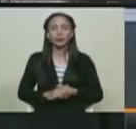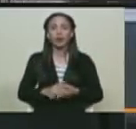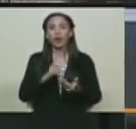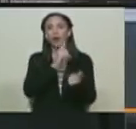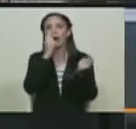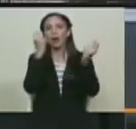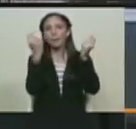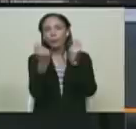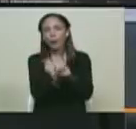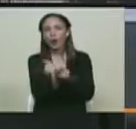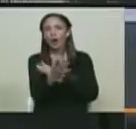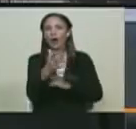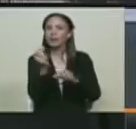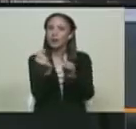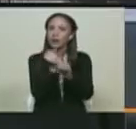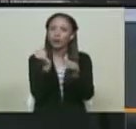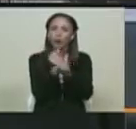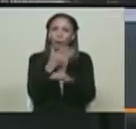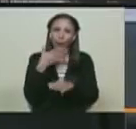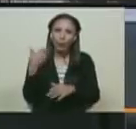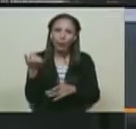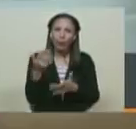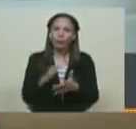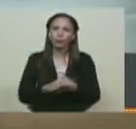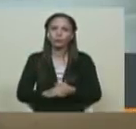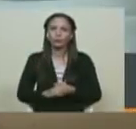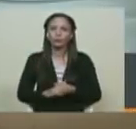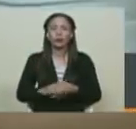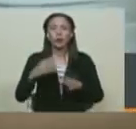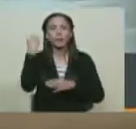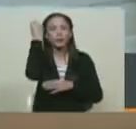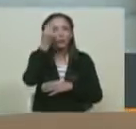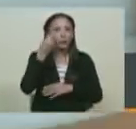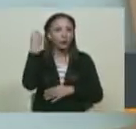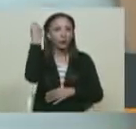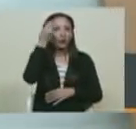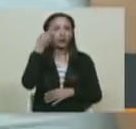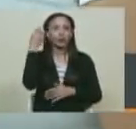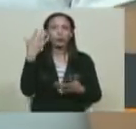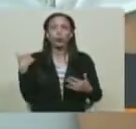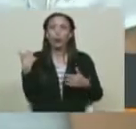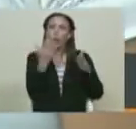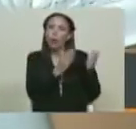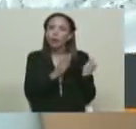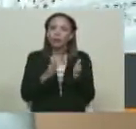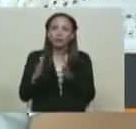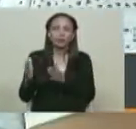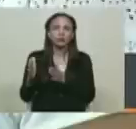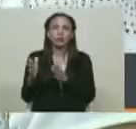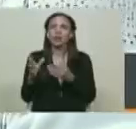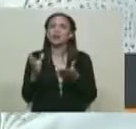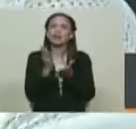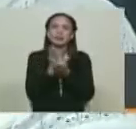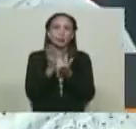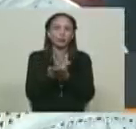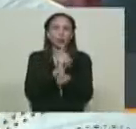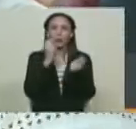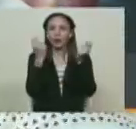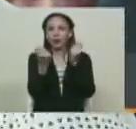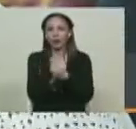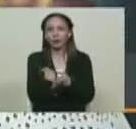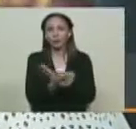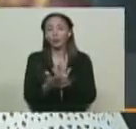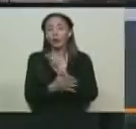de trabajar, renovar todo el pensamiento, ordenarse, reordenarse.